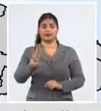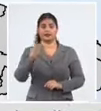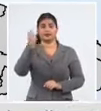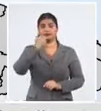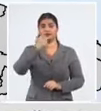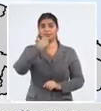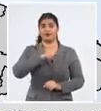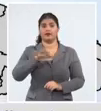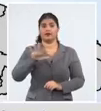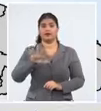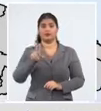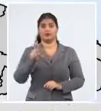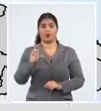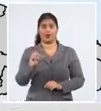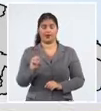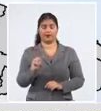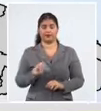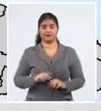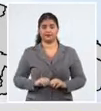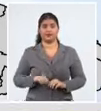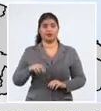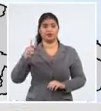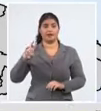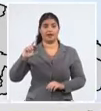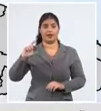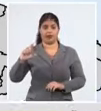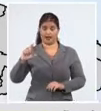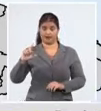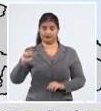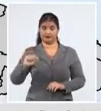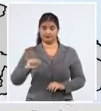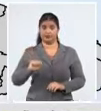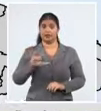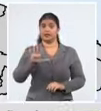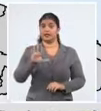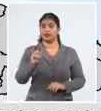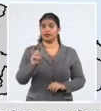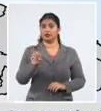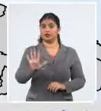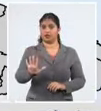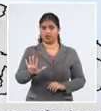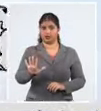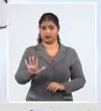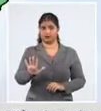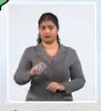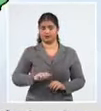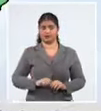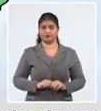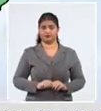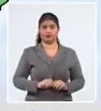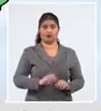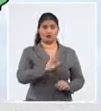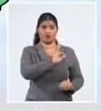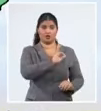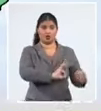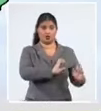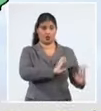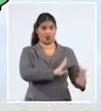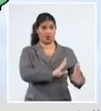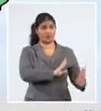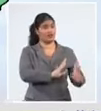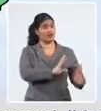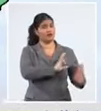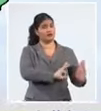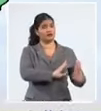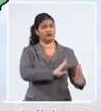520 y Villa Clara 505, también una cifra elevada. Y el oriente del país, con las